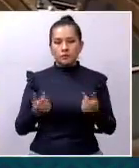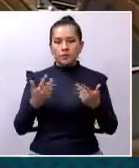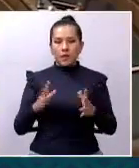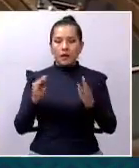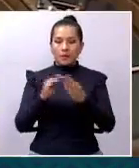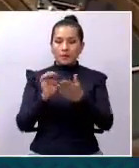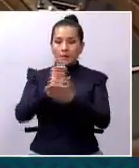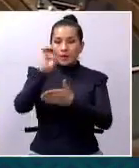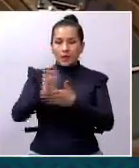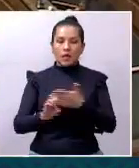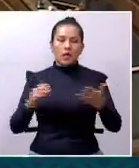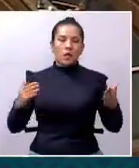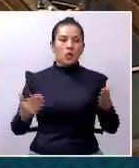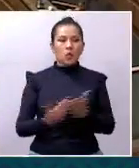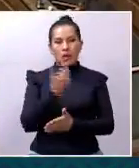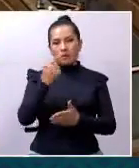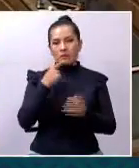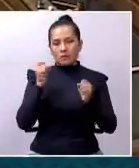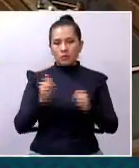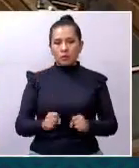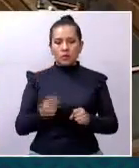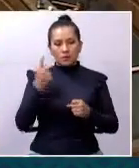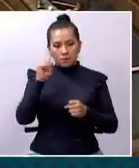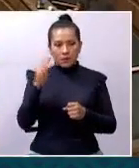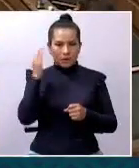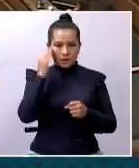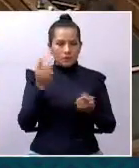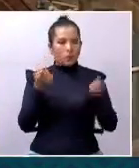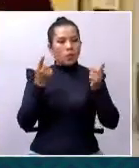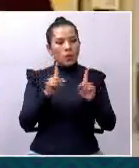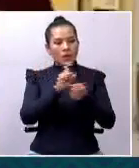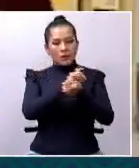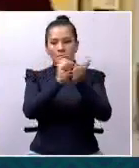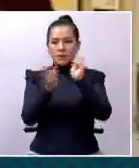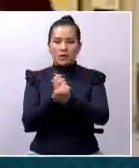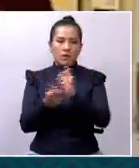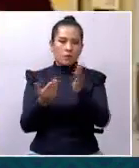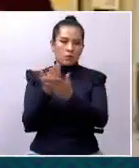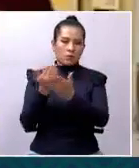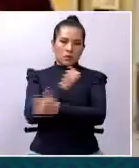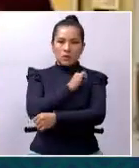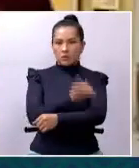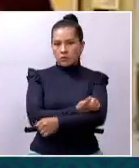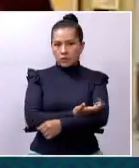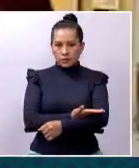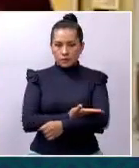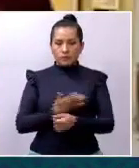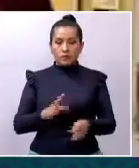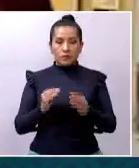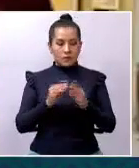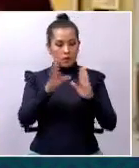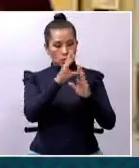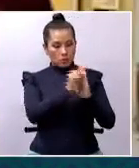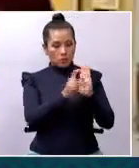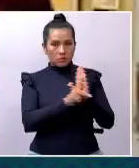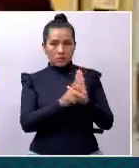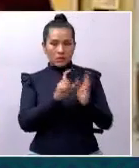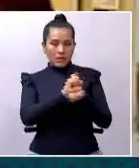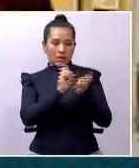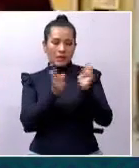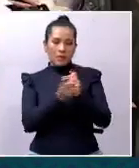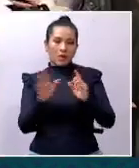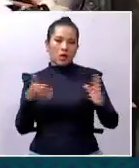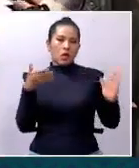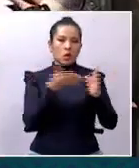tener la posibilidad de saber cuándo se va a cambiar el Poder Judicial. No podemos ir en contra de lo que dice la Constitución. La Constitución